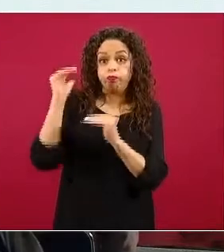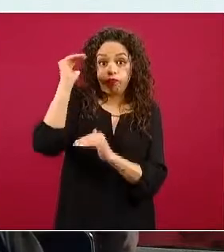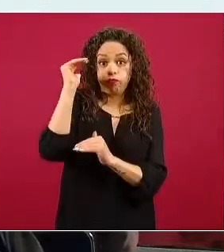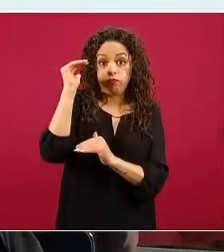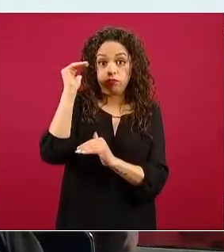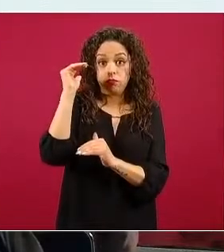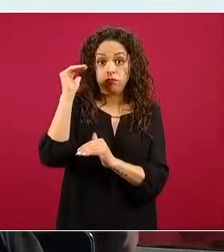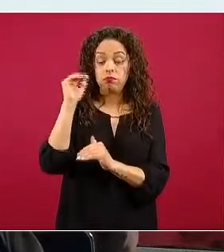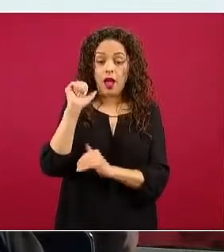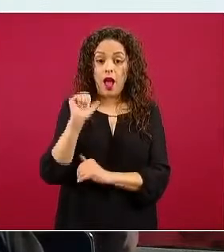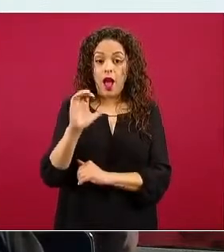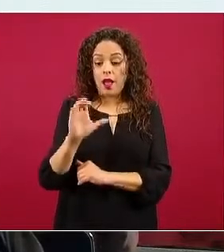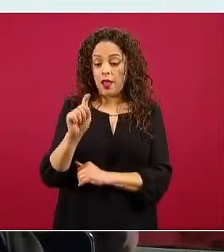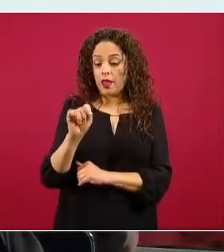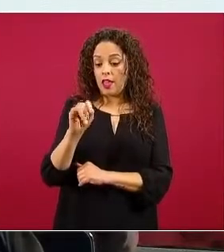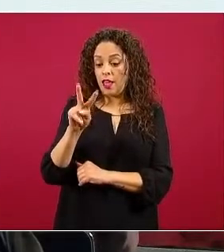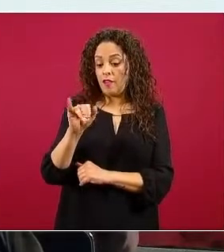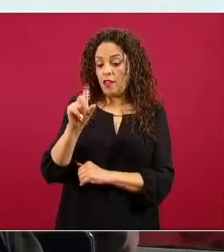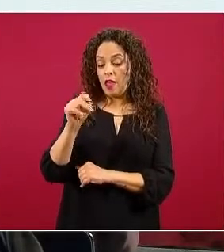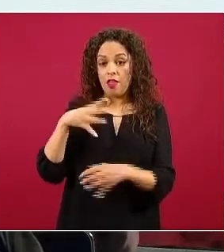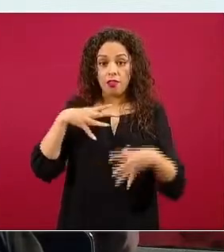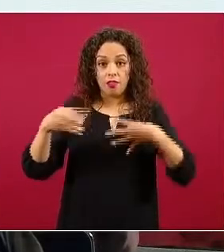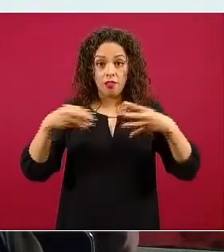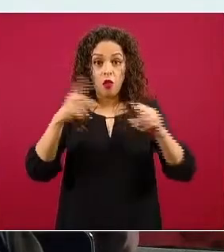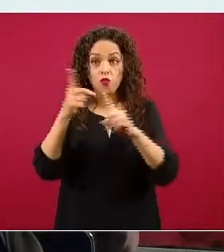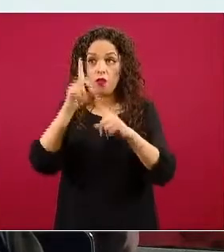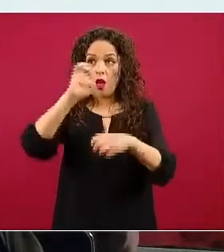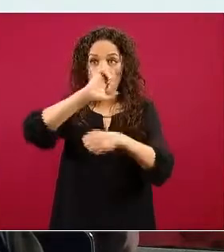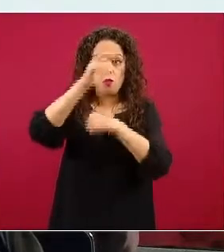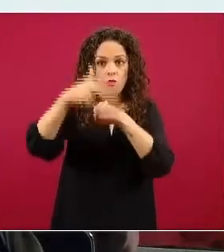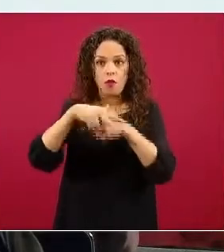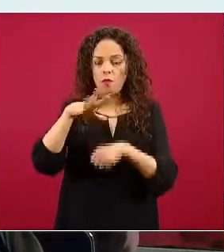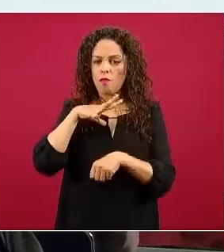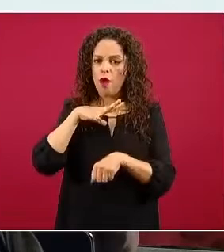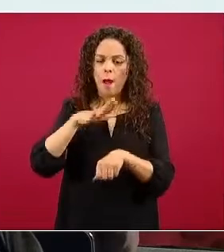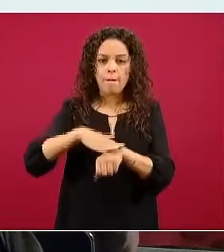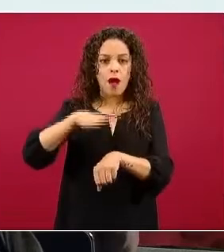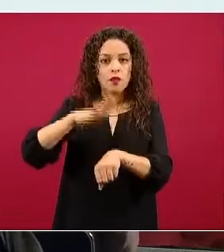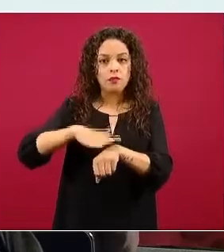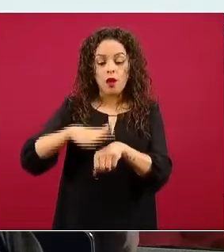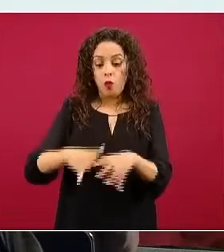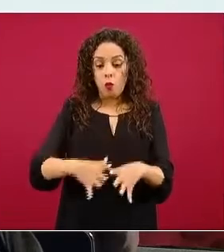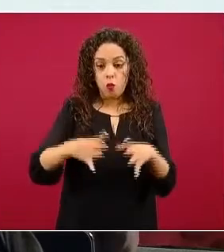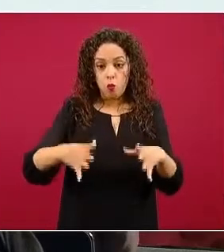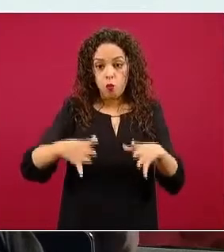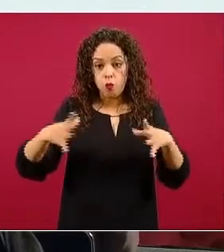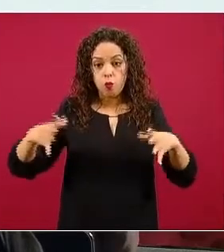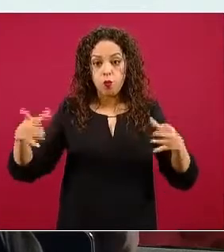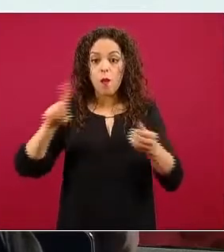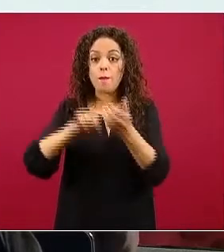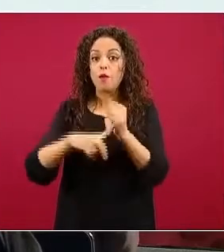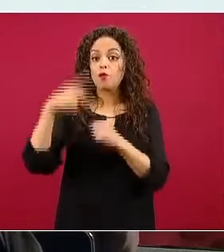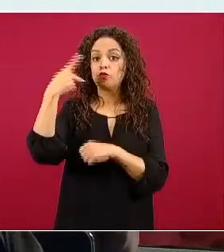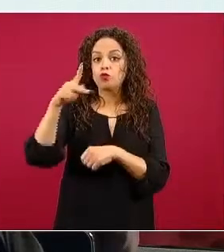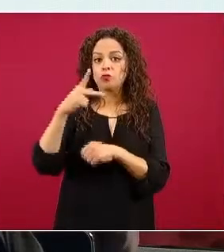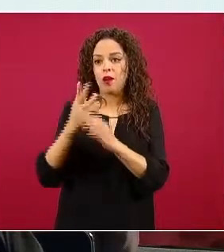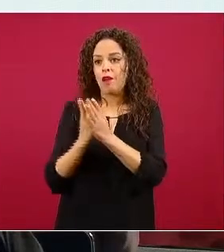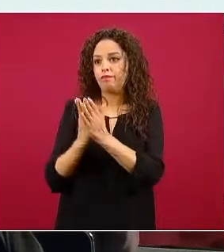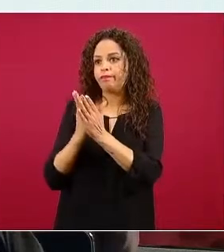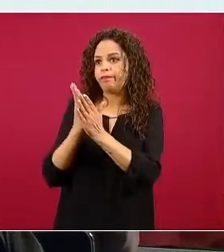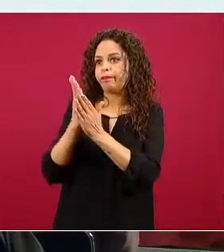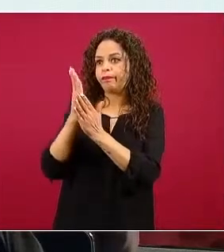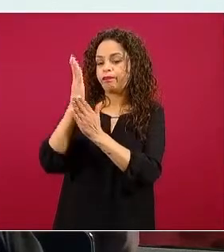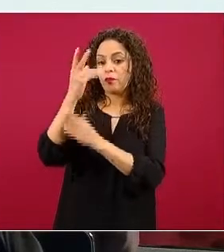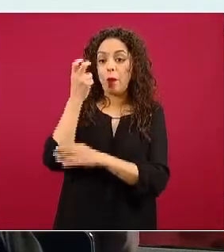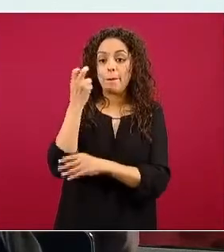continente europeo, que se han diagnosticado muchos casos, que ha habido un crecimiento importante en su curva epidémica, y por eso a nivel mundial